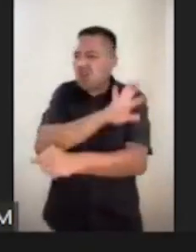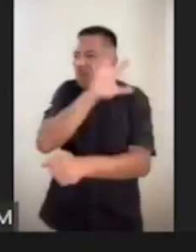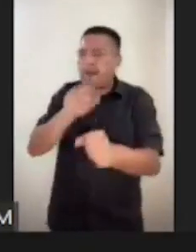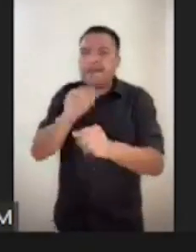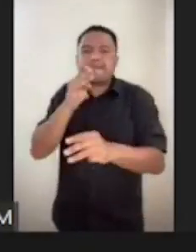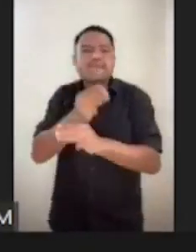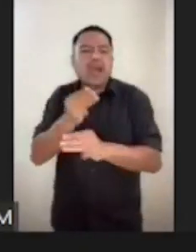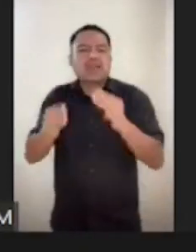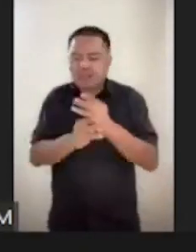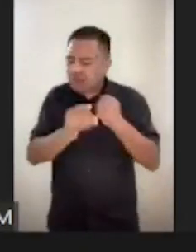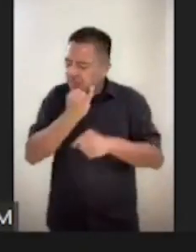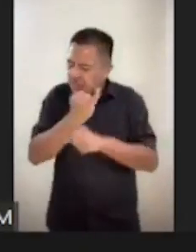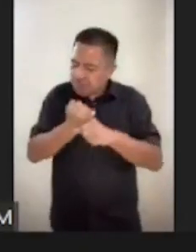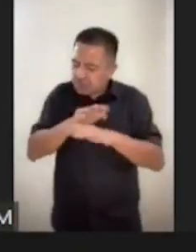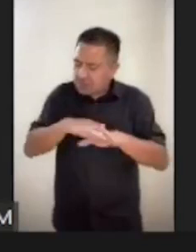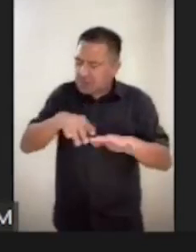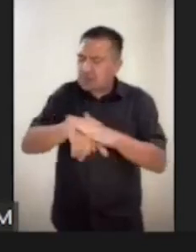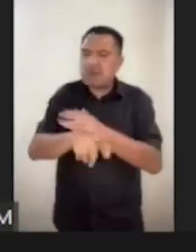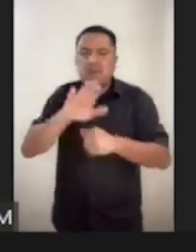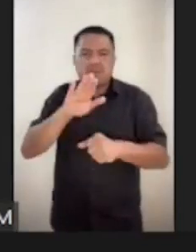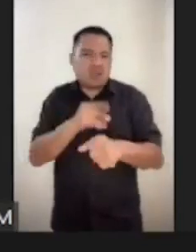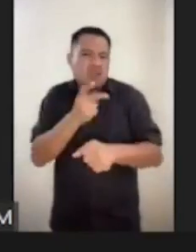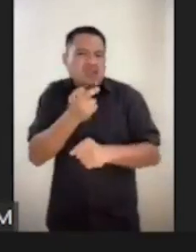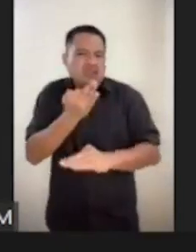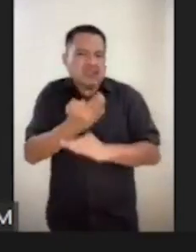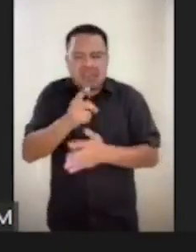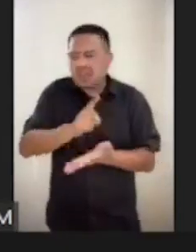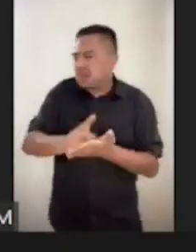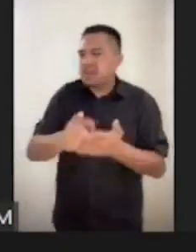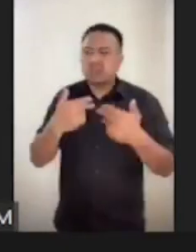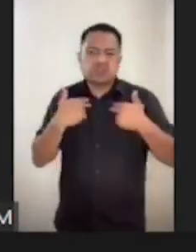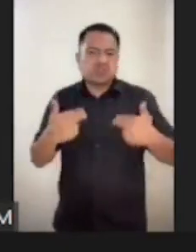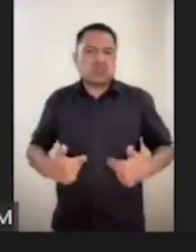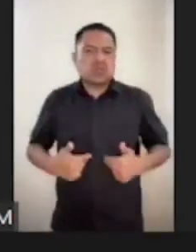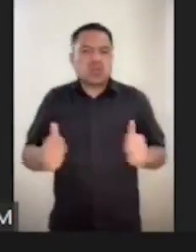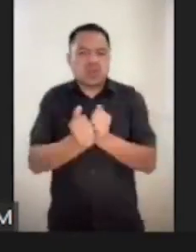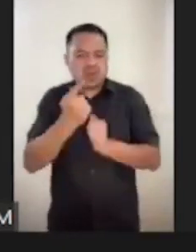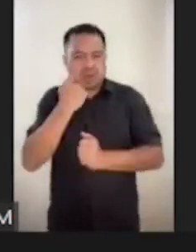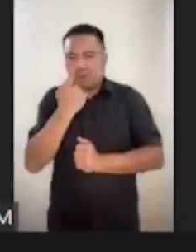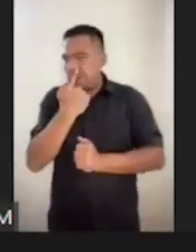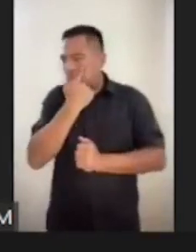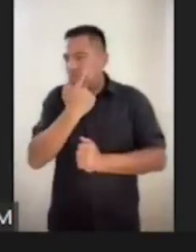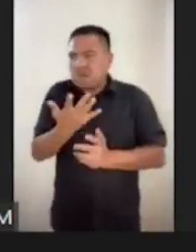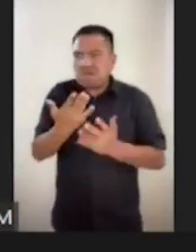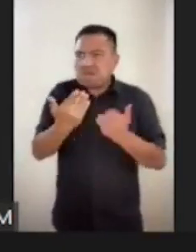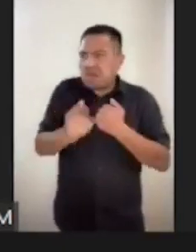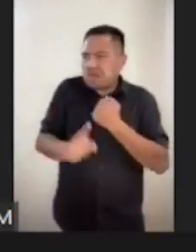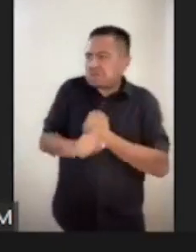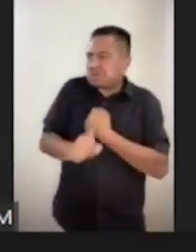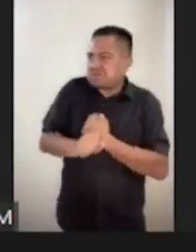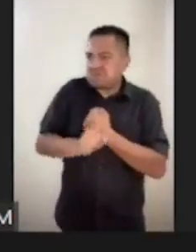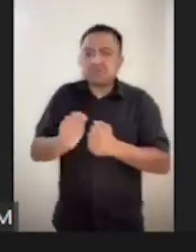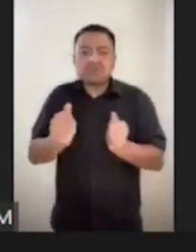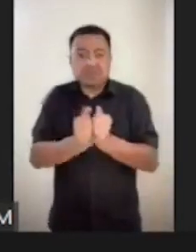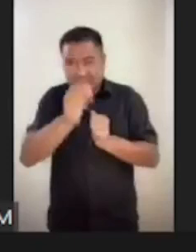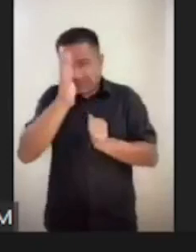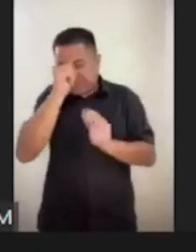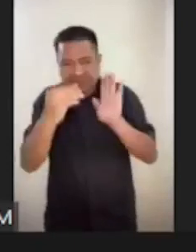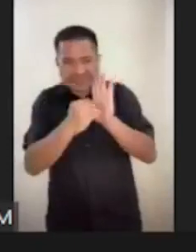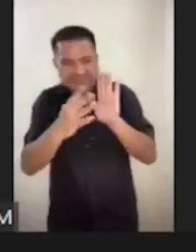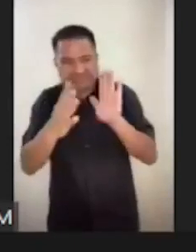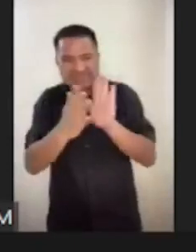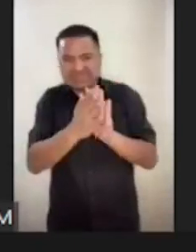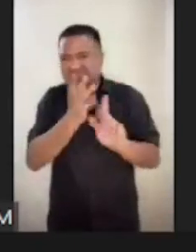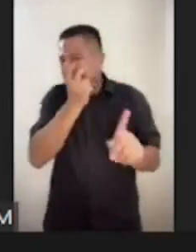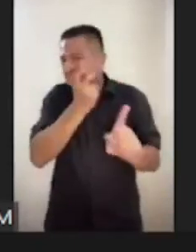analizado, lo que redundaría en perjuicio del derecho humano a la presunción de inocencia. De conformidad con lo anterior, ante el déficit